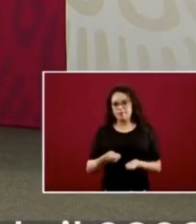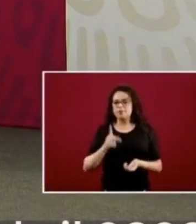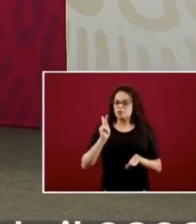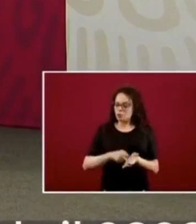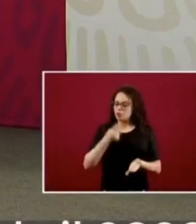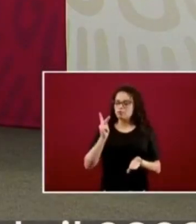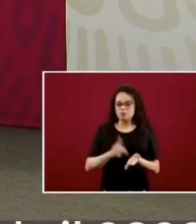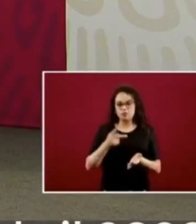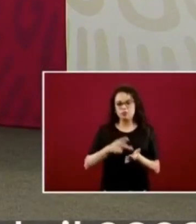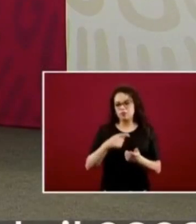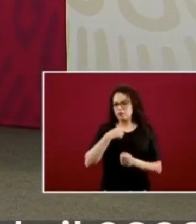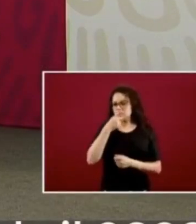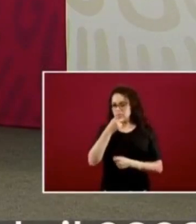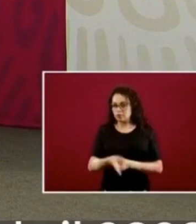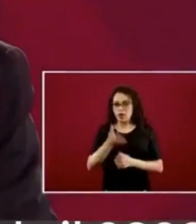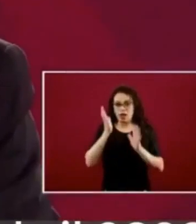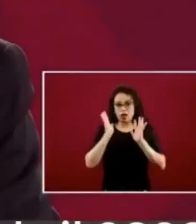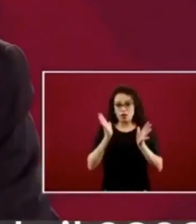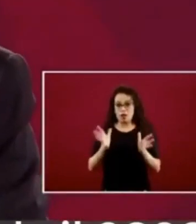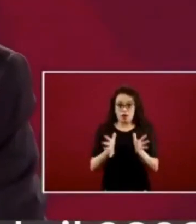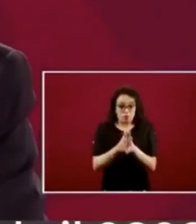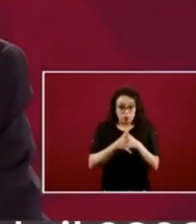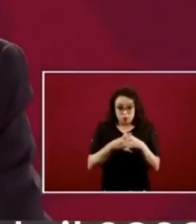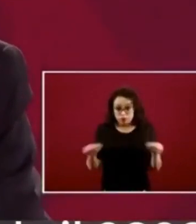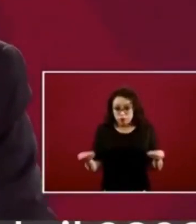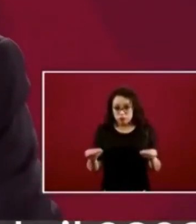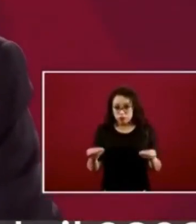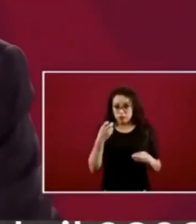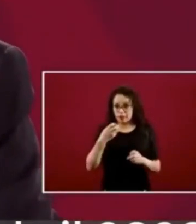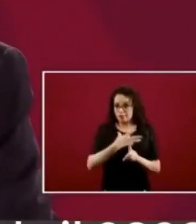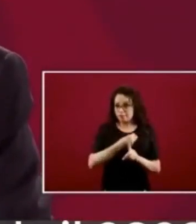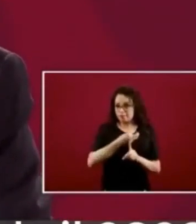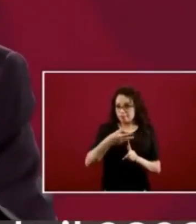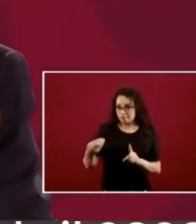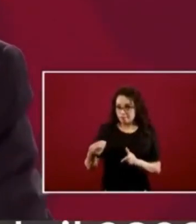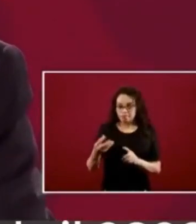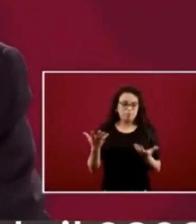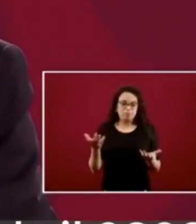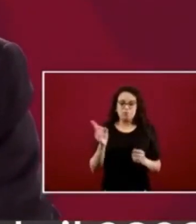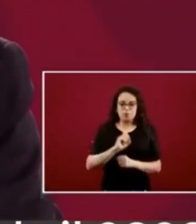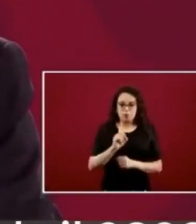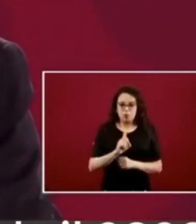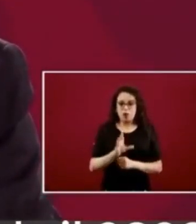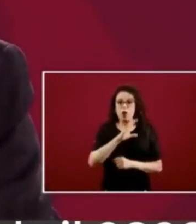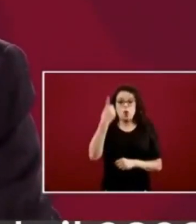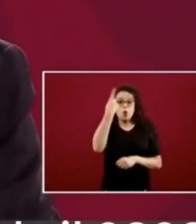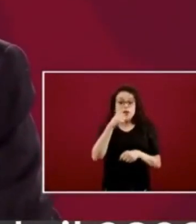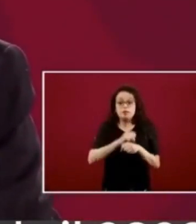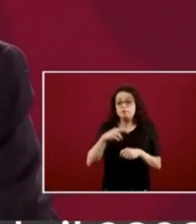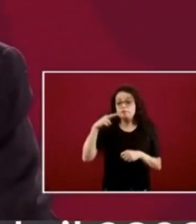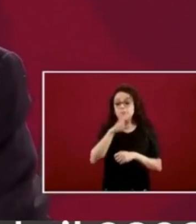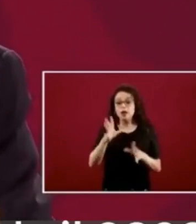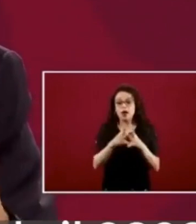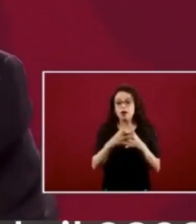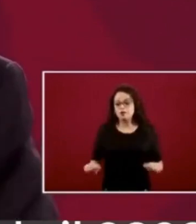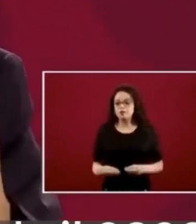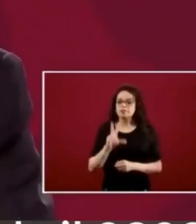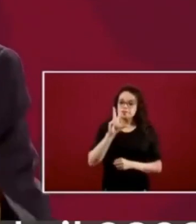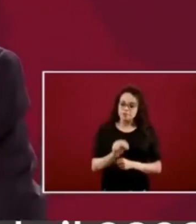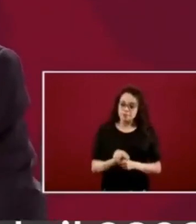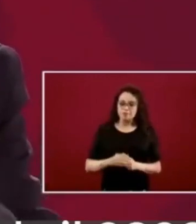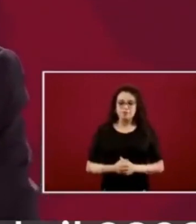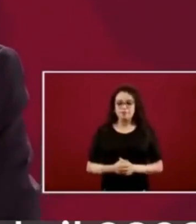acabar, no se va a acabar ni de un día a otro, ni de una semana a otro. Hemos planteado también con mucha claridad, hay que estar preparados para